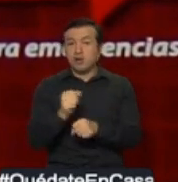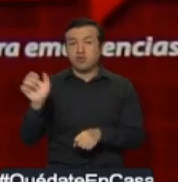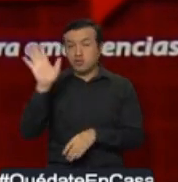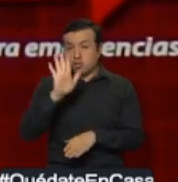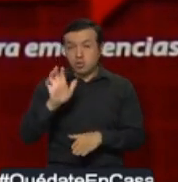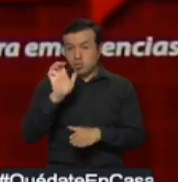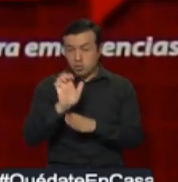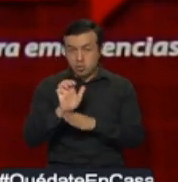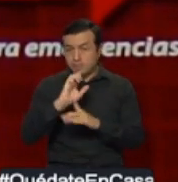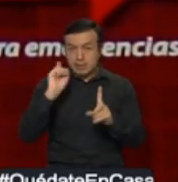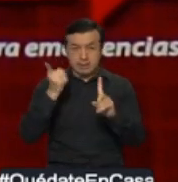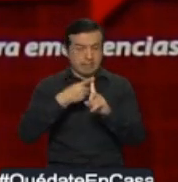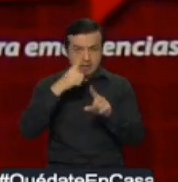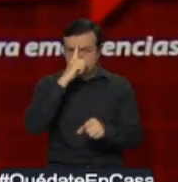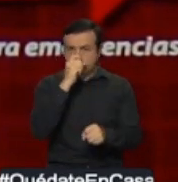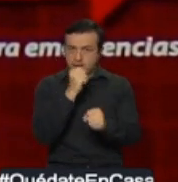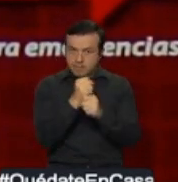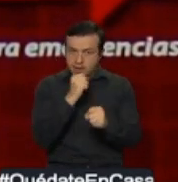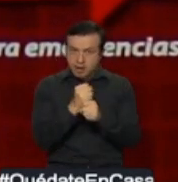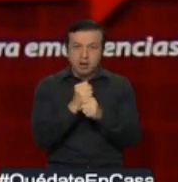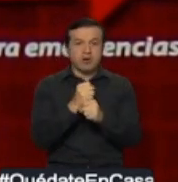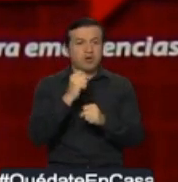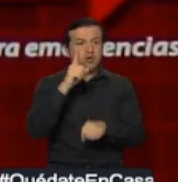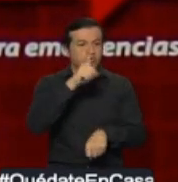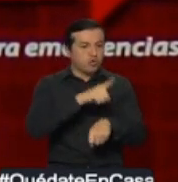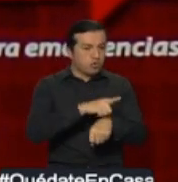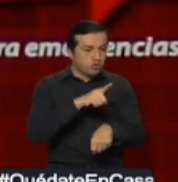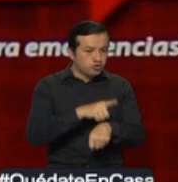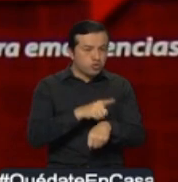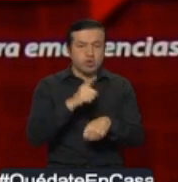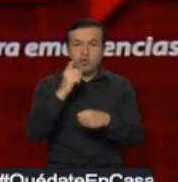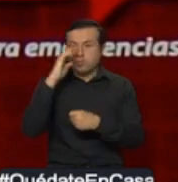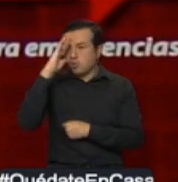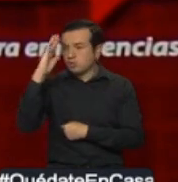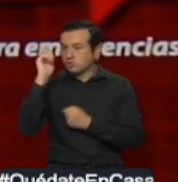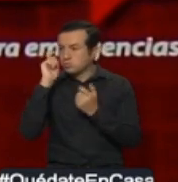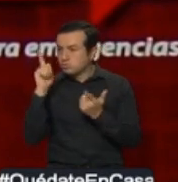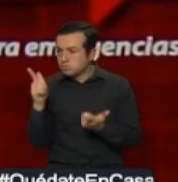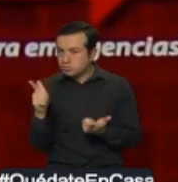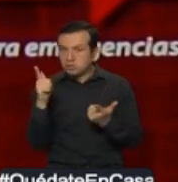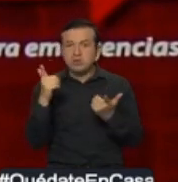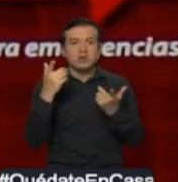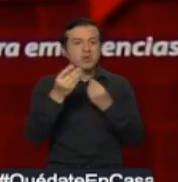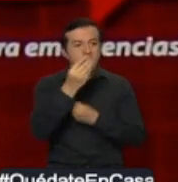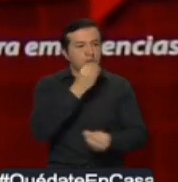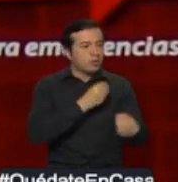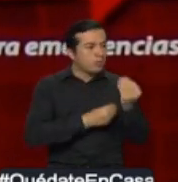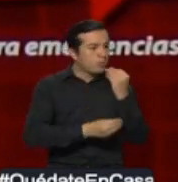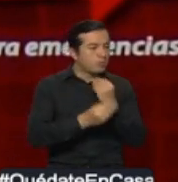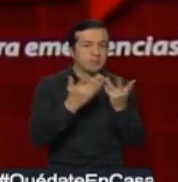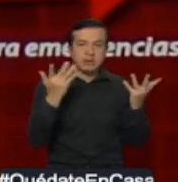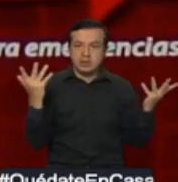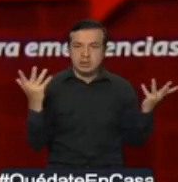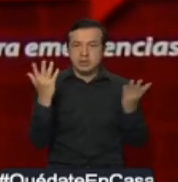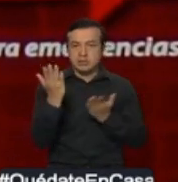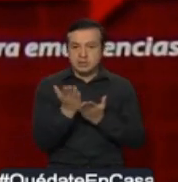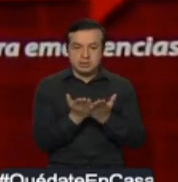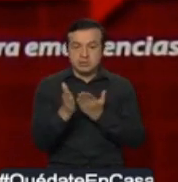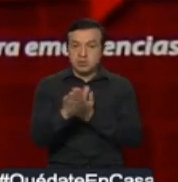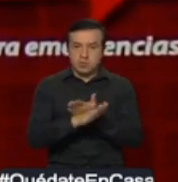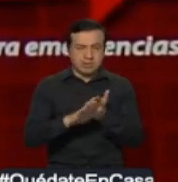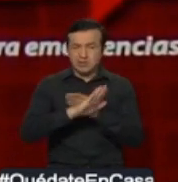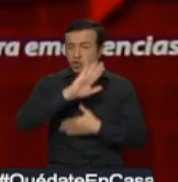mantienen en primera línea. En la salud, en la seguridad, en los productos sanitarios, en los productos alimenticios, con los servicios